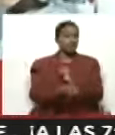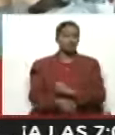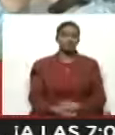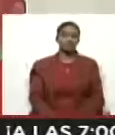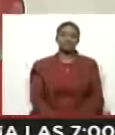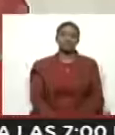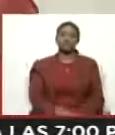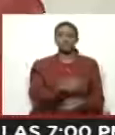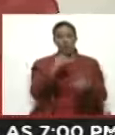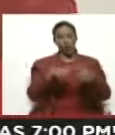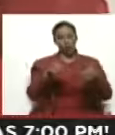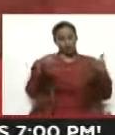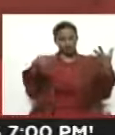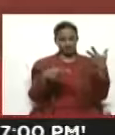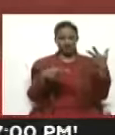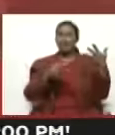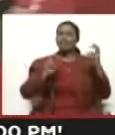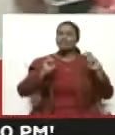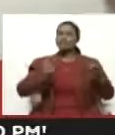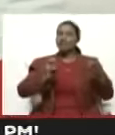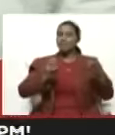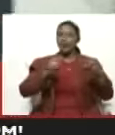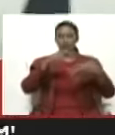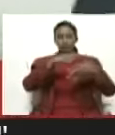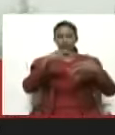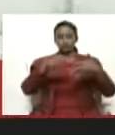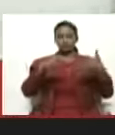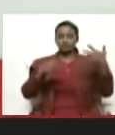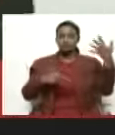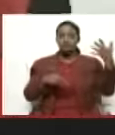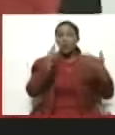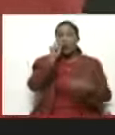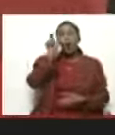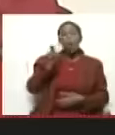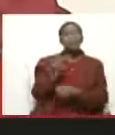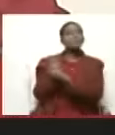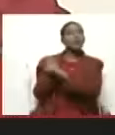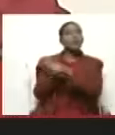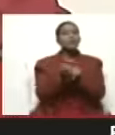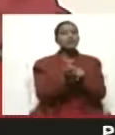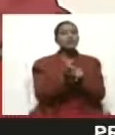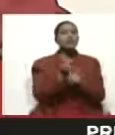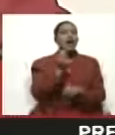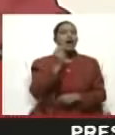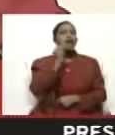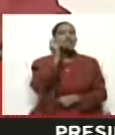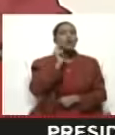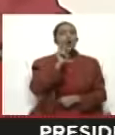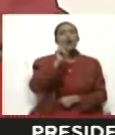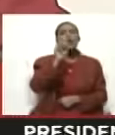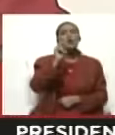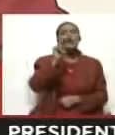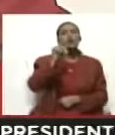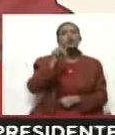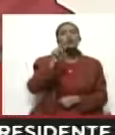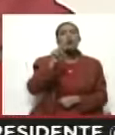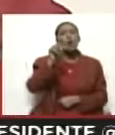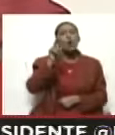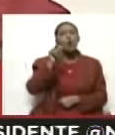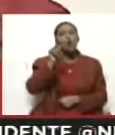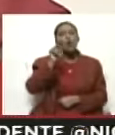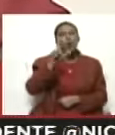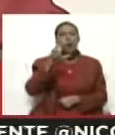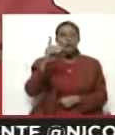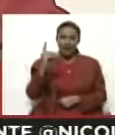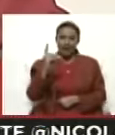no nos gusta, pero es una realidad, pues. Ronald Acuña sufrió una lesión muy grave en la rodilla, va a perder toda la temporada, pero es un